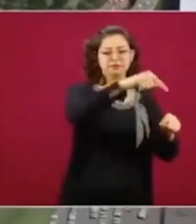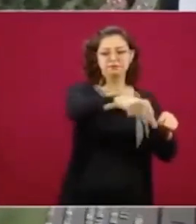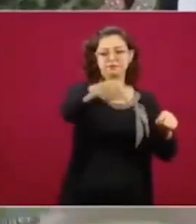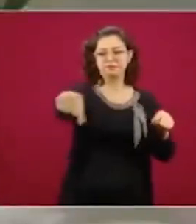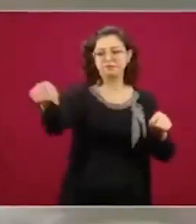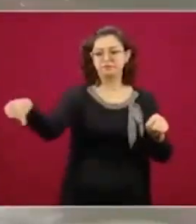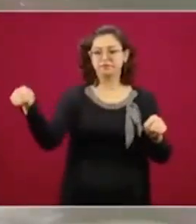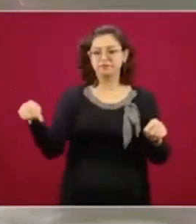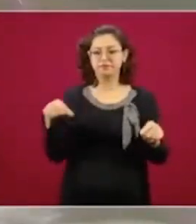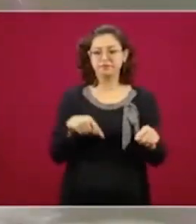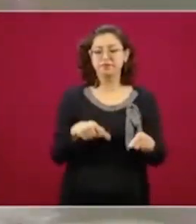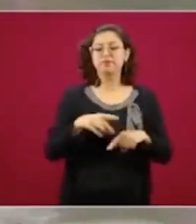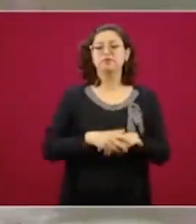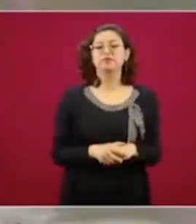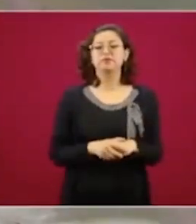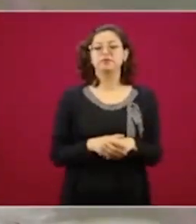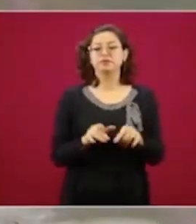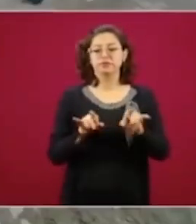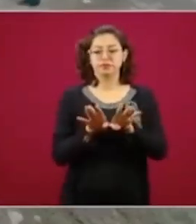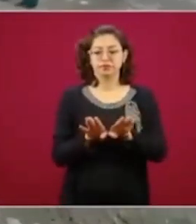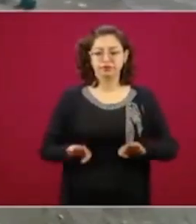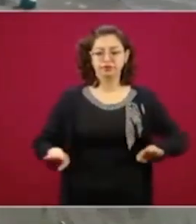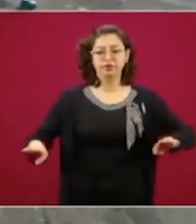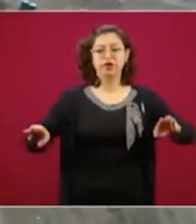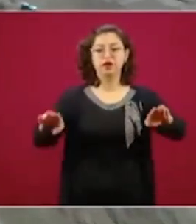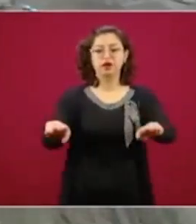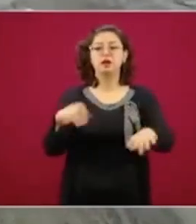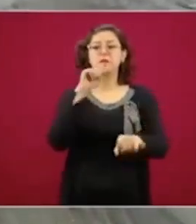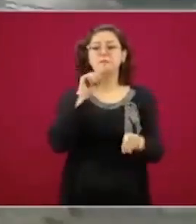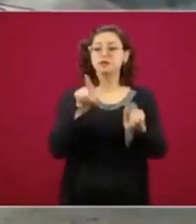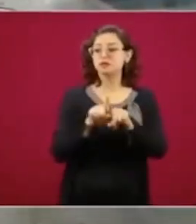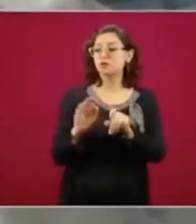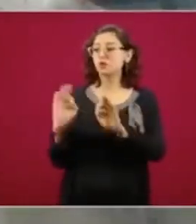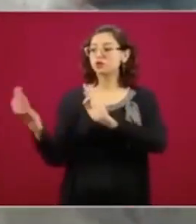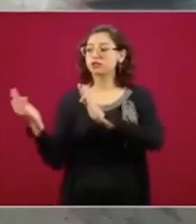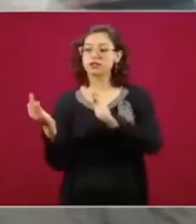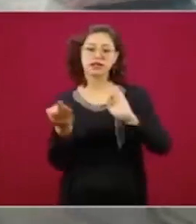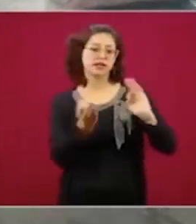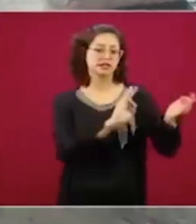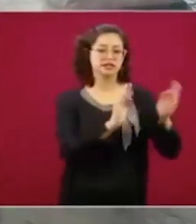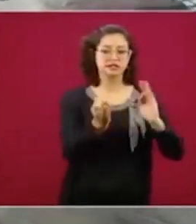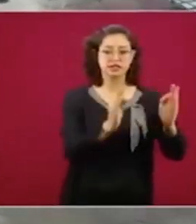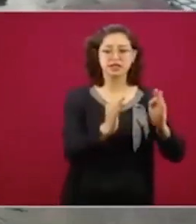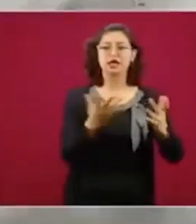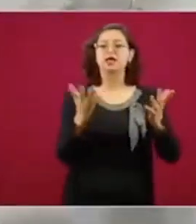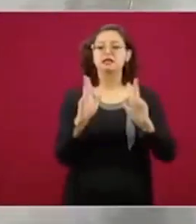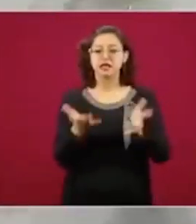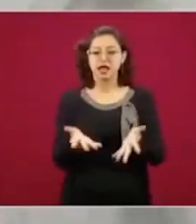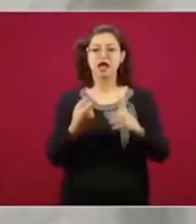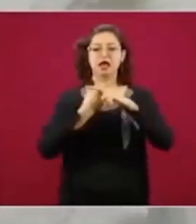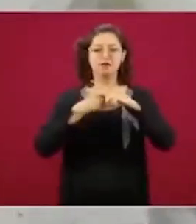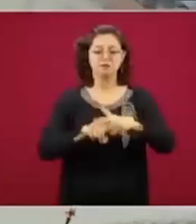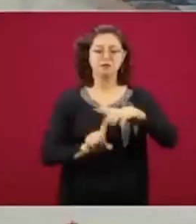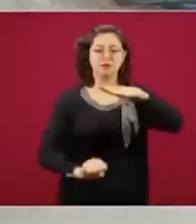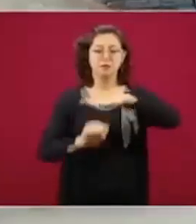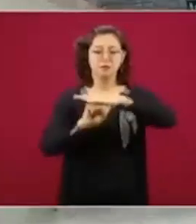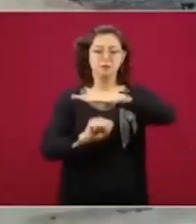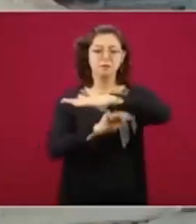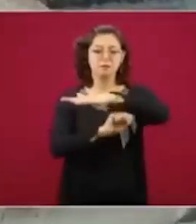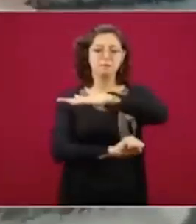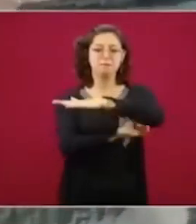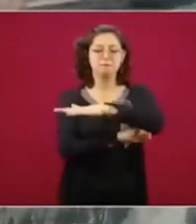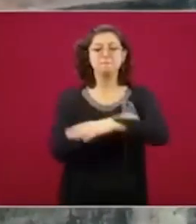eje troncal de circulación y obras complementarias la conformación de terraplenes en vialidades de servicio y colado de zapatas